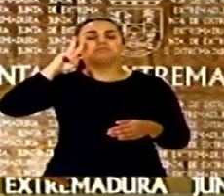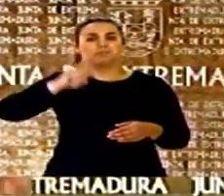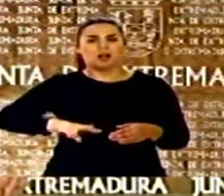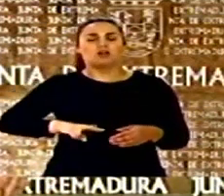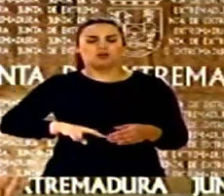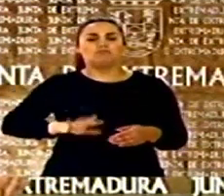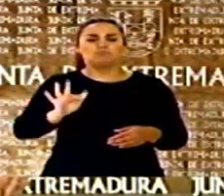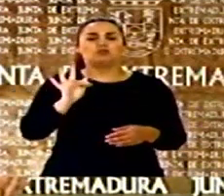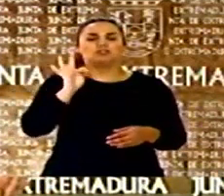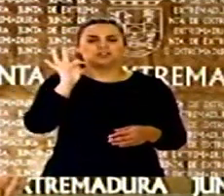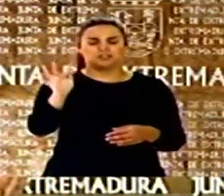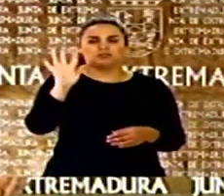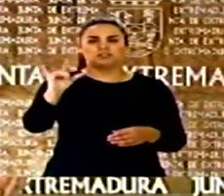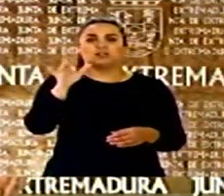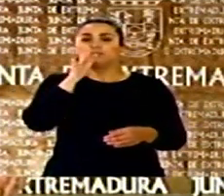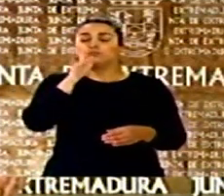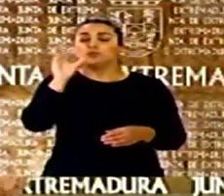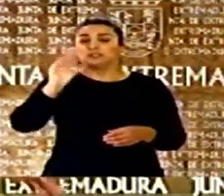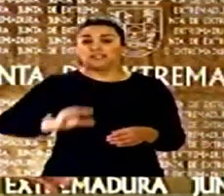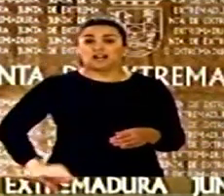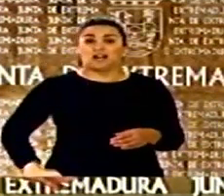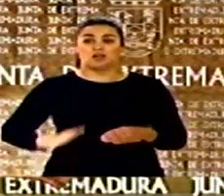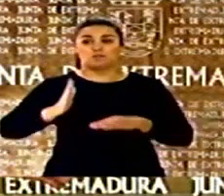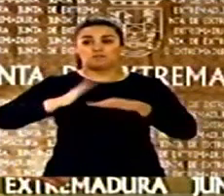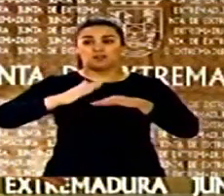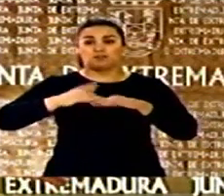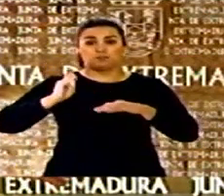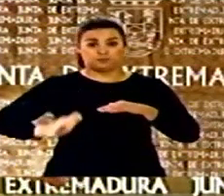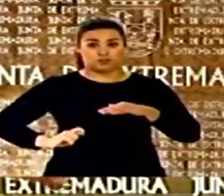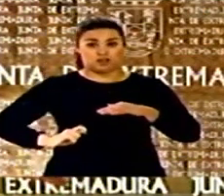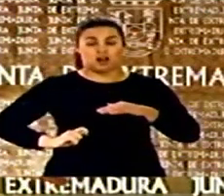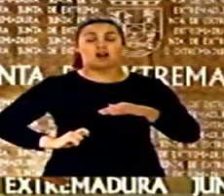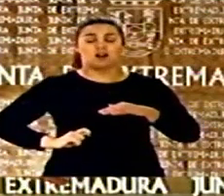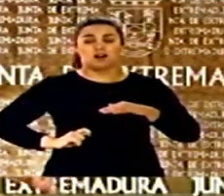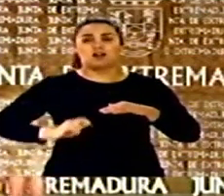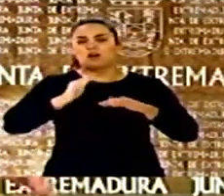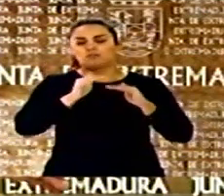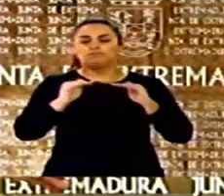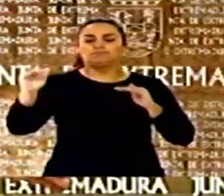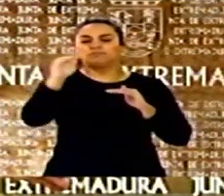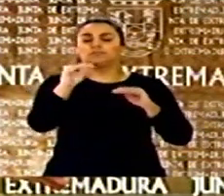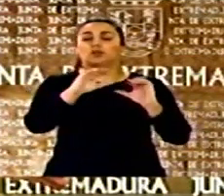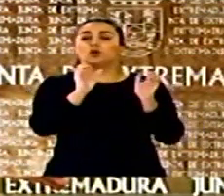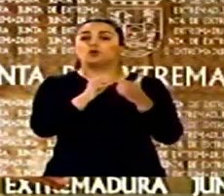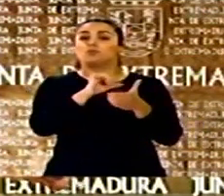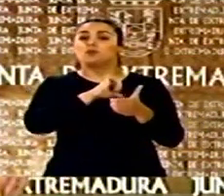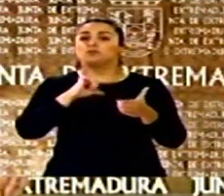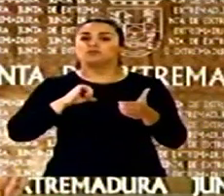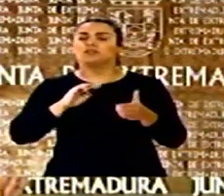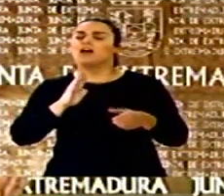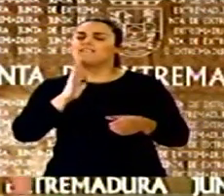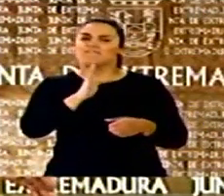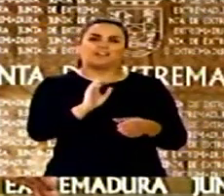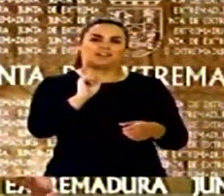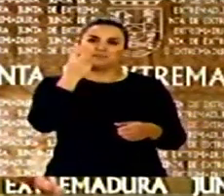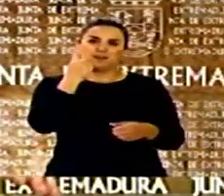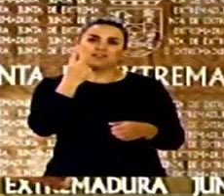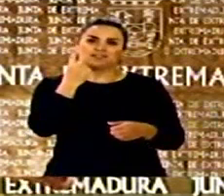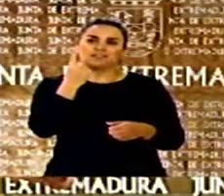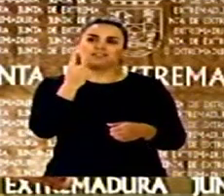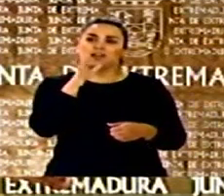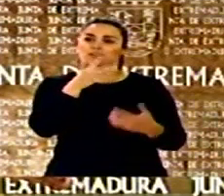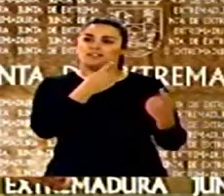a ese modelo, pues habrá que esperar un momento en el que lo pueda haber, ¿no? Lo que sí creo que hay que seguirlo trabajando. Y hay que hacer,